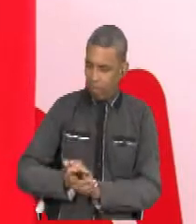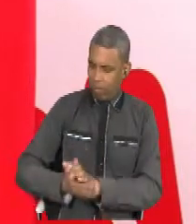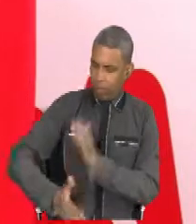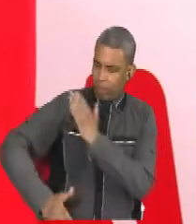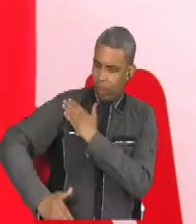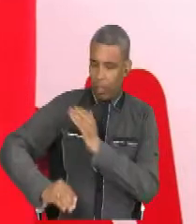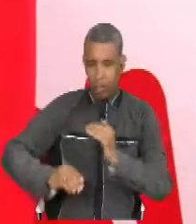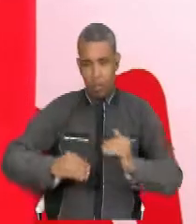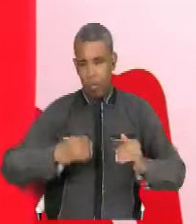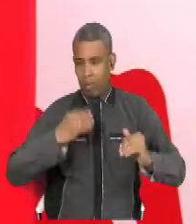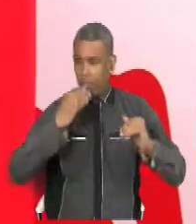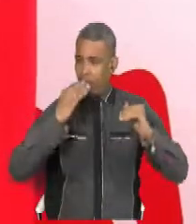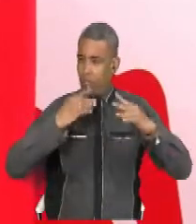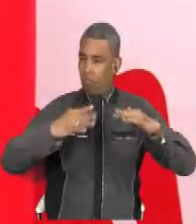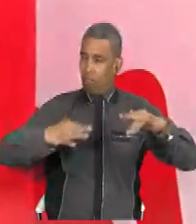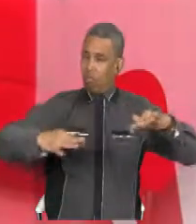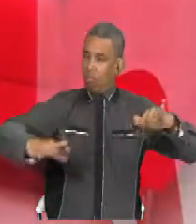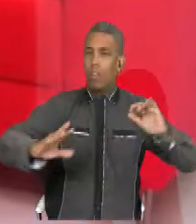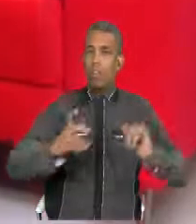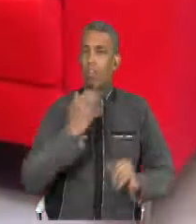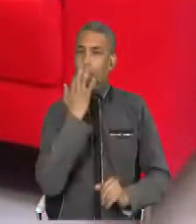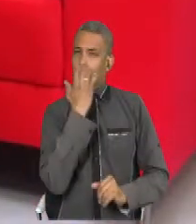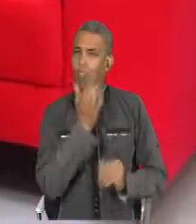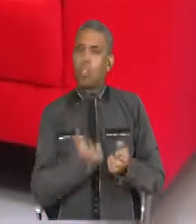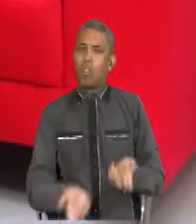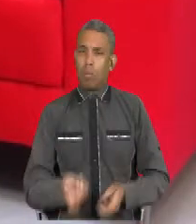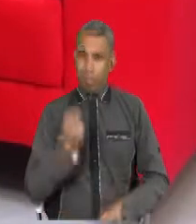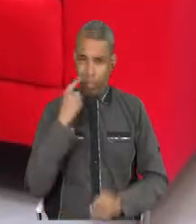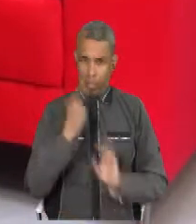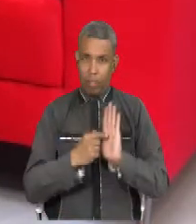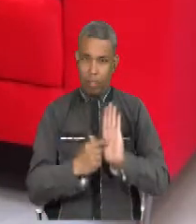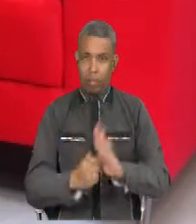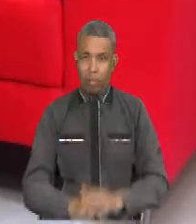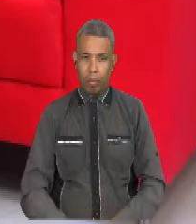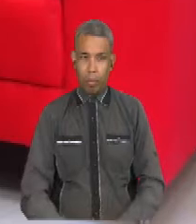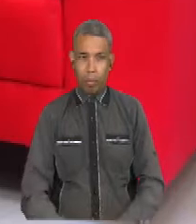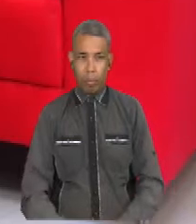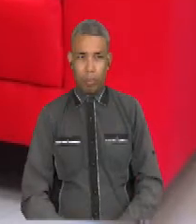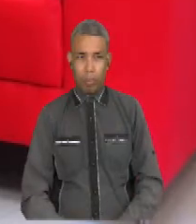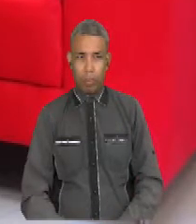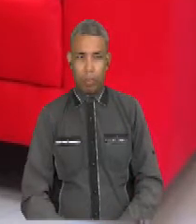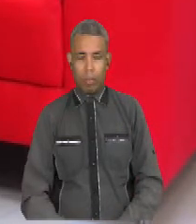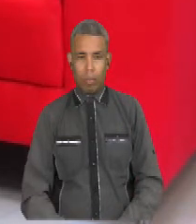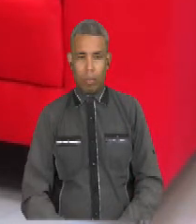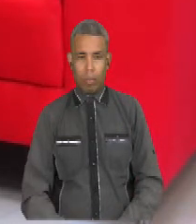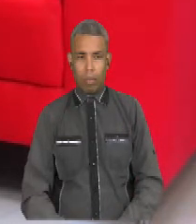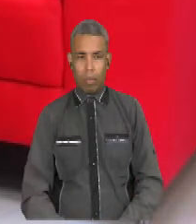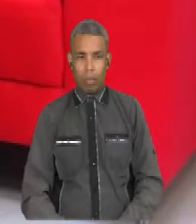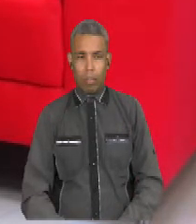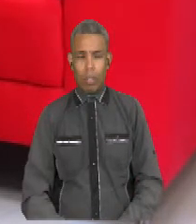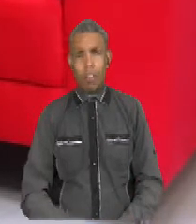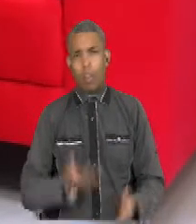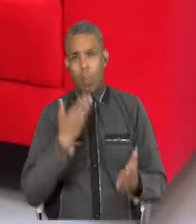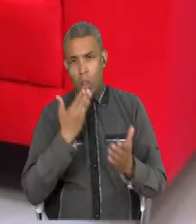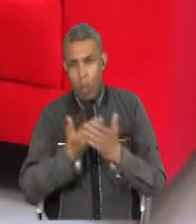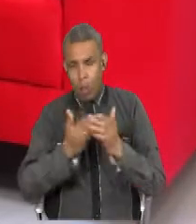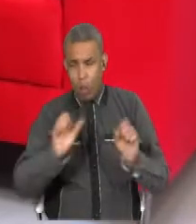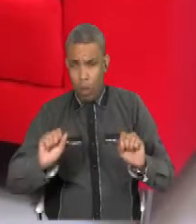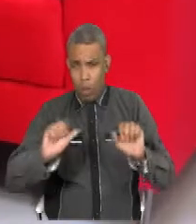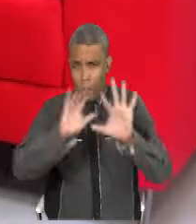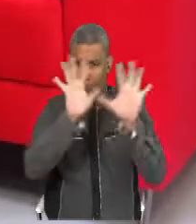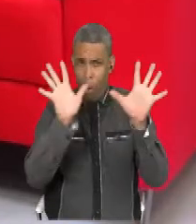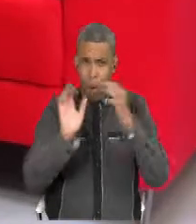Kama Sutra, tienda erótica. Sara, buenos días y bienvenida. Hola, buenos días, Jennifer, buenos días, gente de Barranca Bermeja. Pues